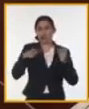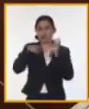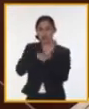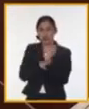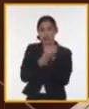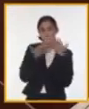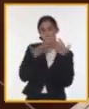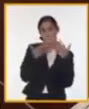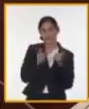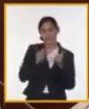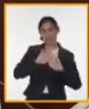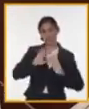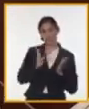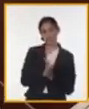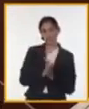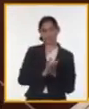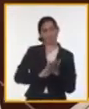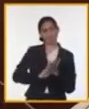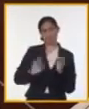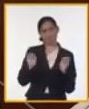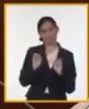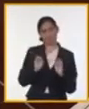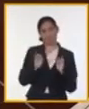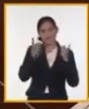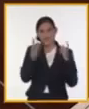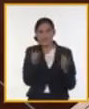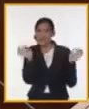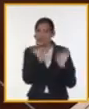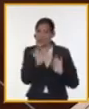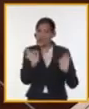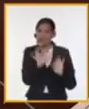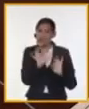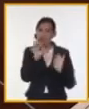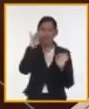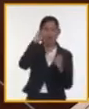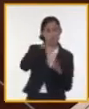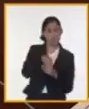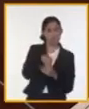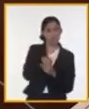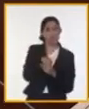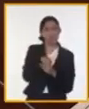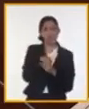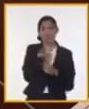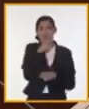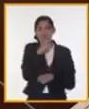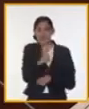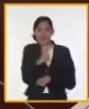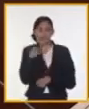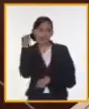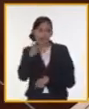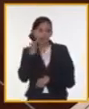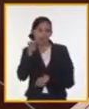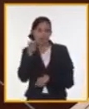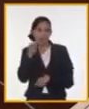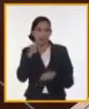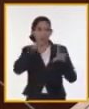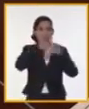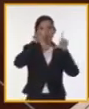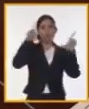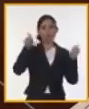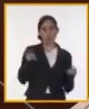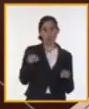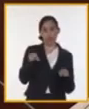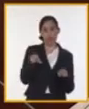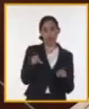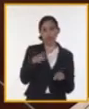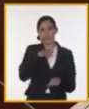nos falta, ¿no? Y siempre pensamos que es difícil encontrar un país como Cuba que tenga